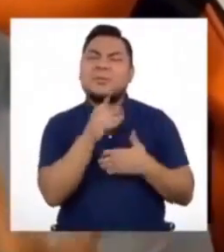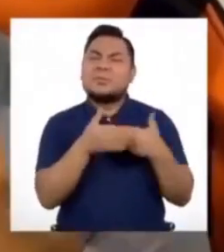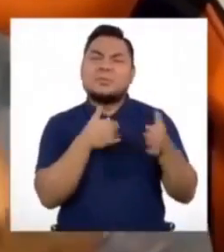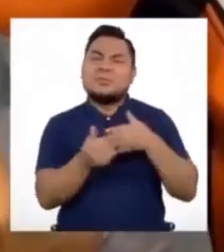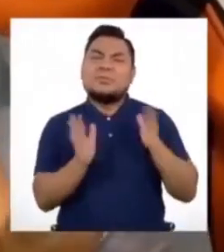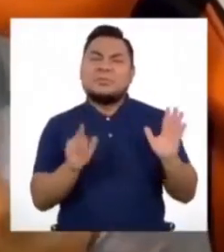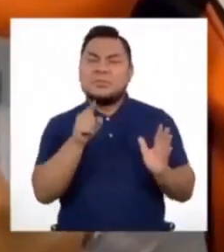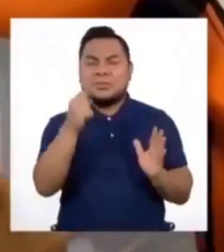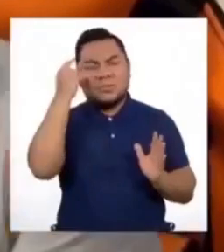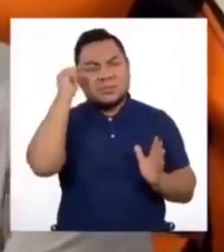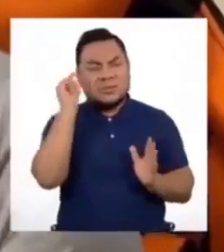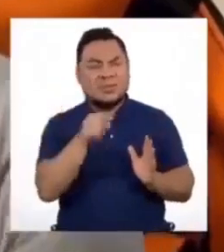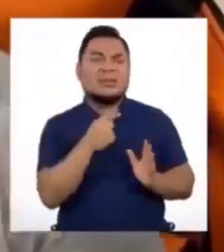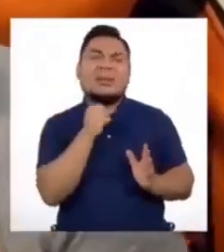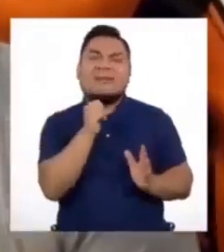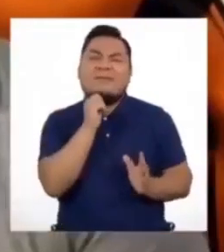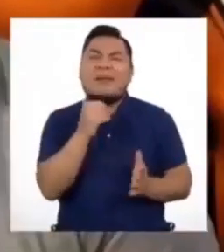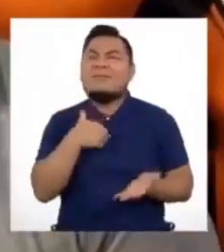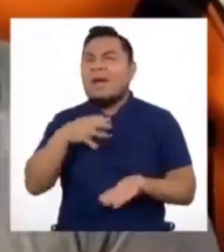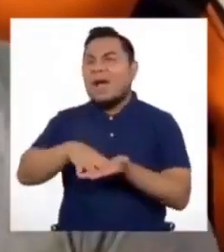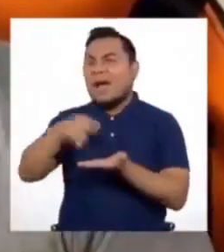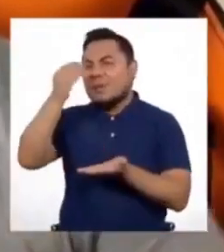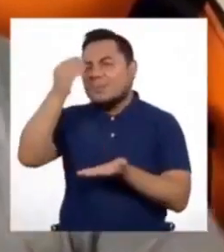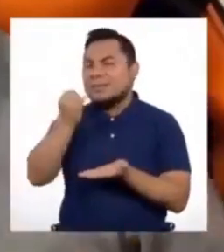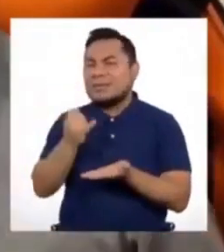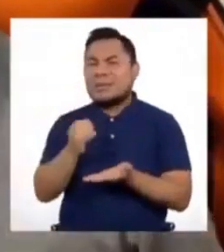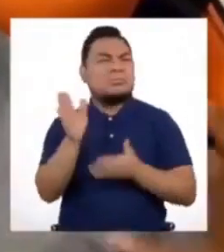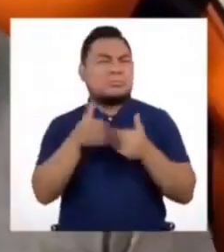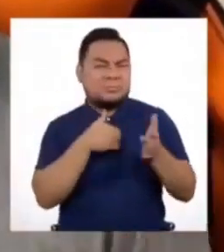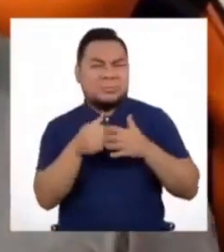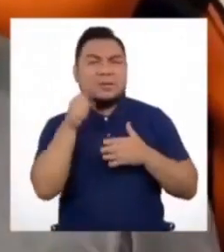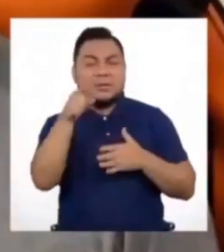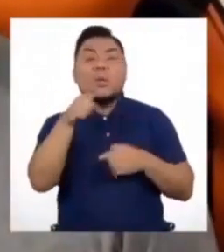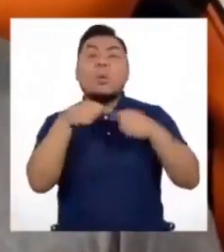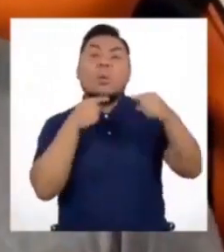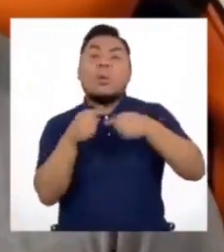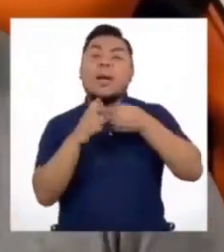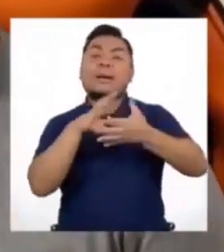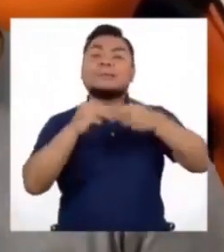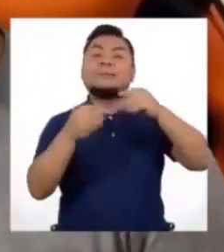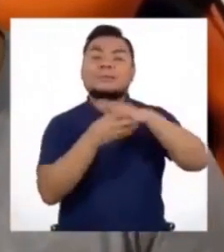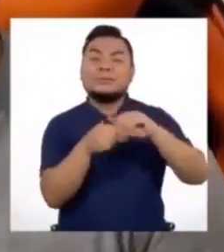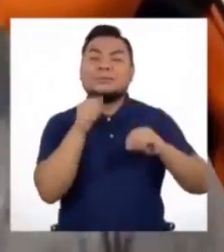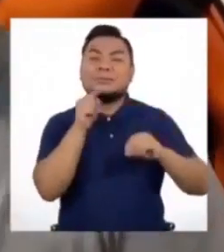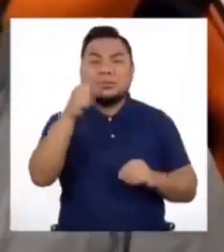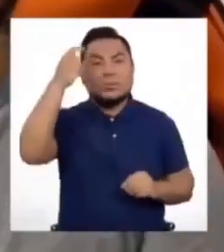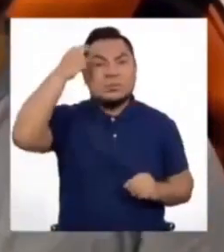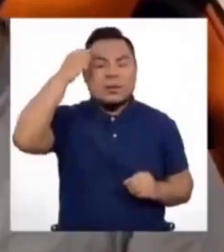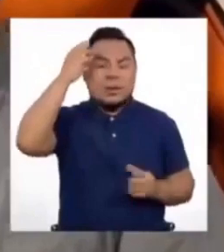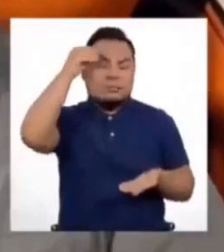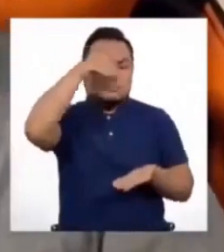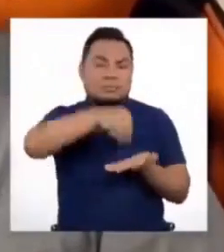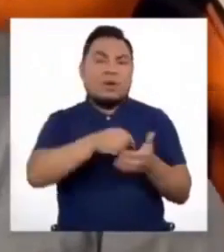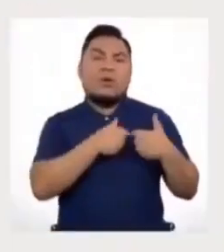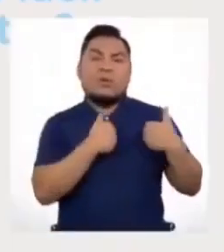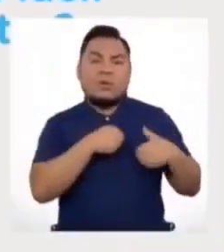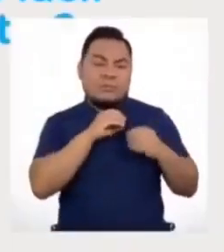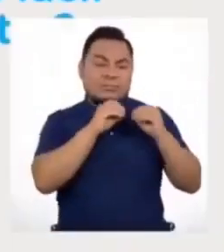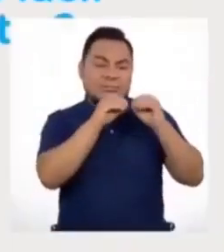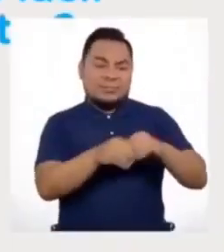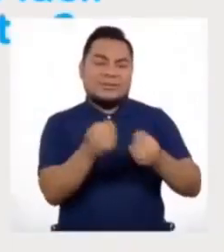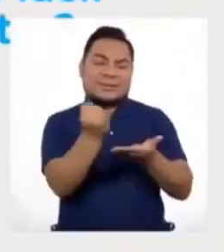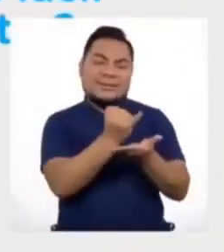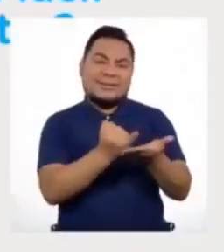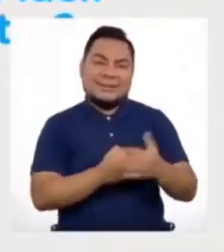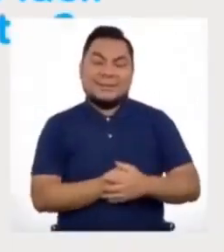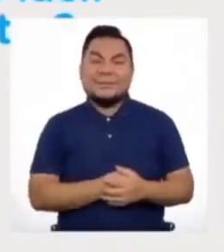si tú consideras que te falta aprender una cosa u otra, lo importante es que nos cuentes la historia que está en tu mente y en tu corazón.